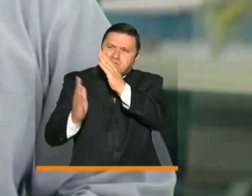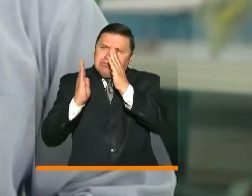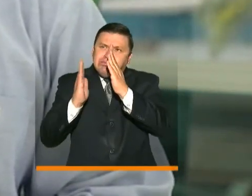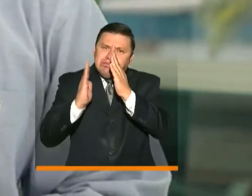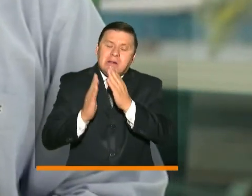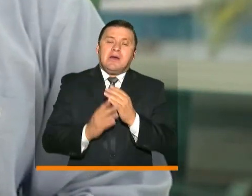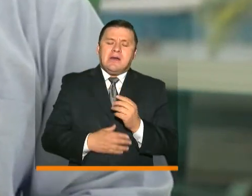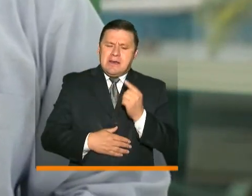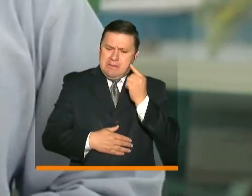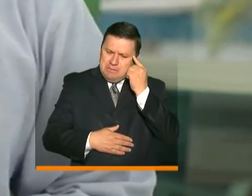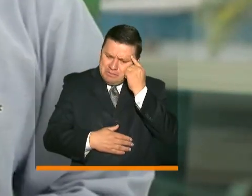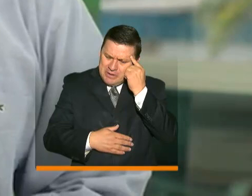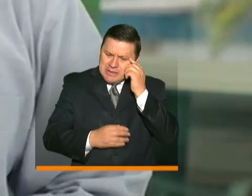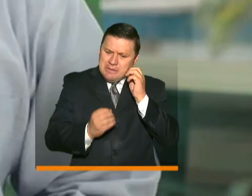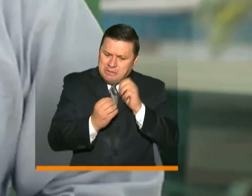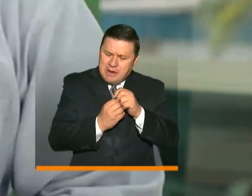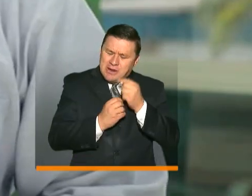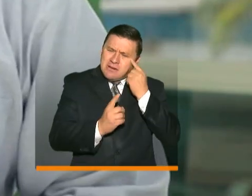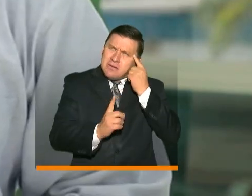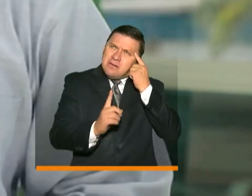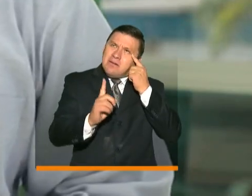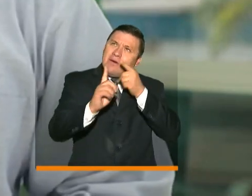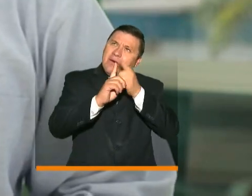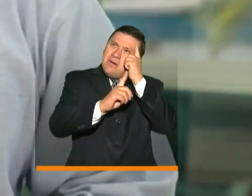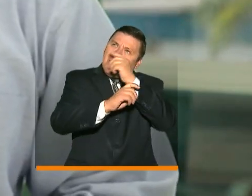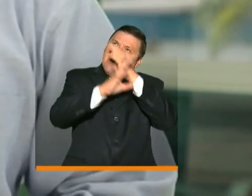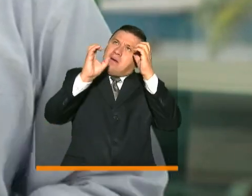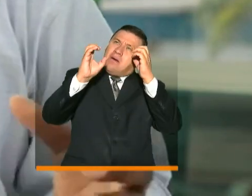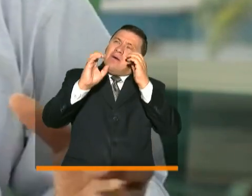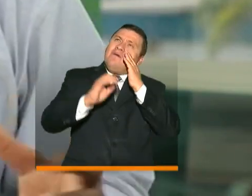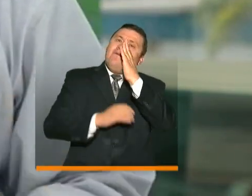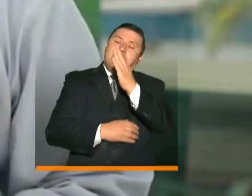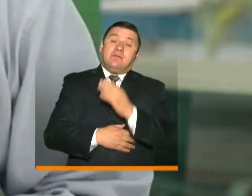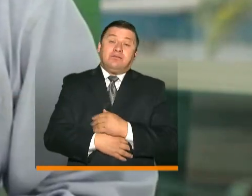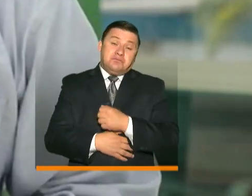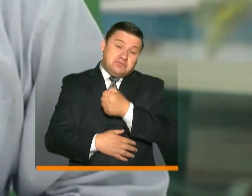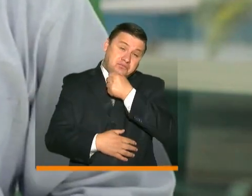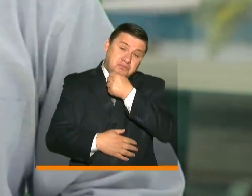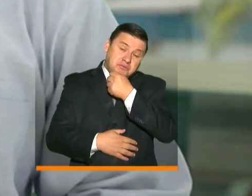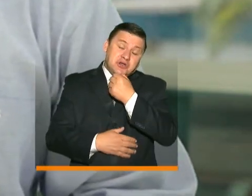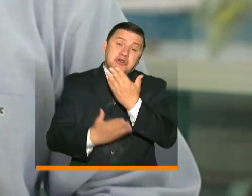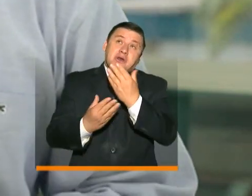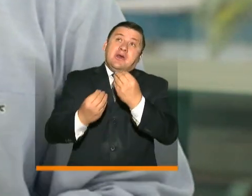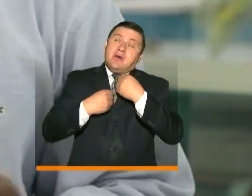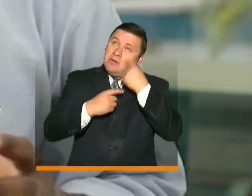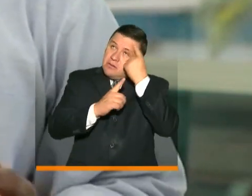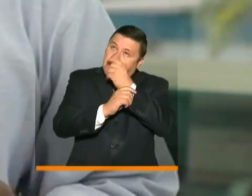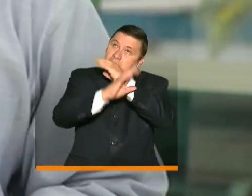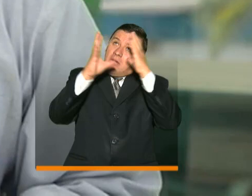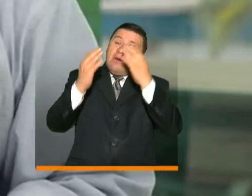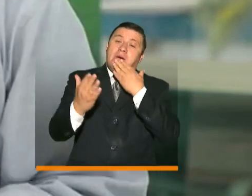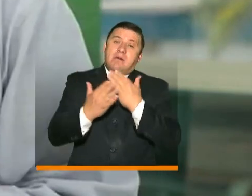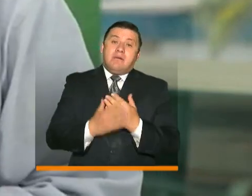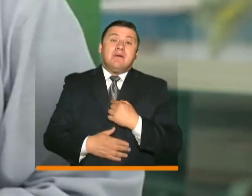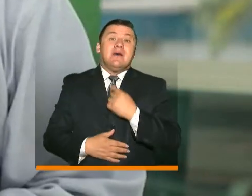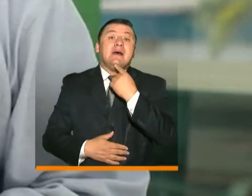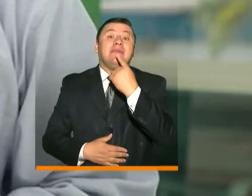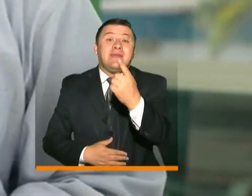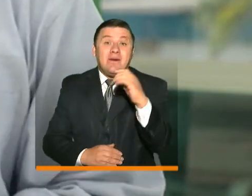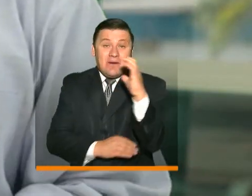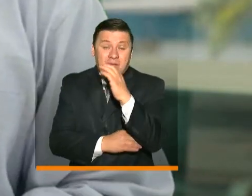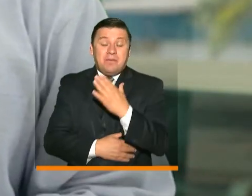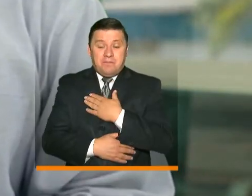estamos también pensando y proyectándonos hacia el futuro. Es una noticia esperanzadora. Y le decimos a Colombia que los